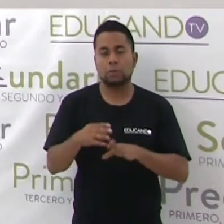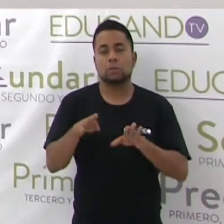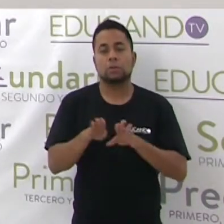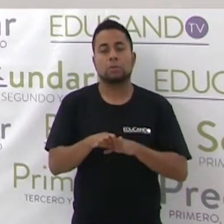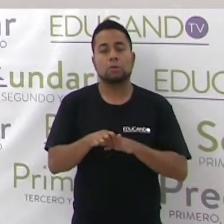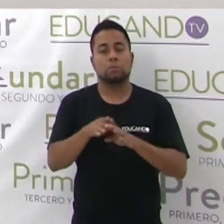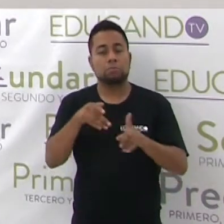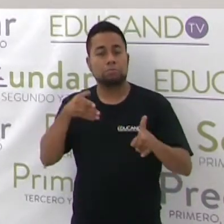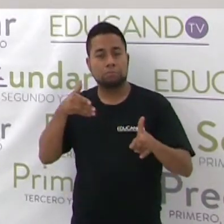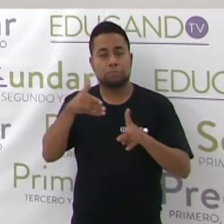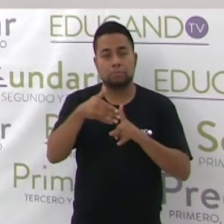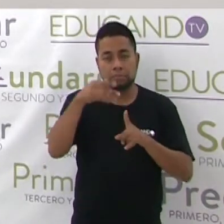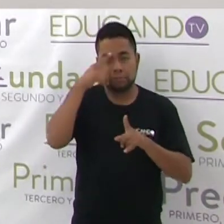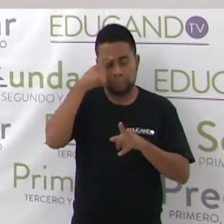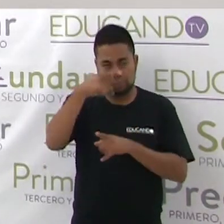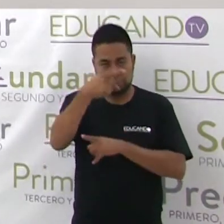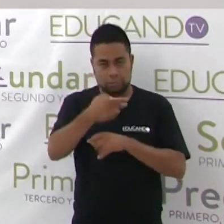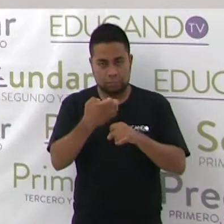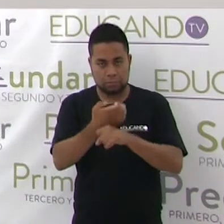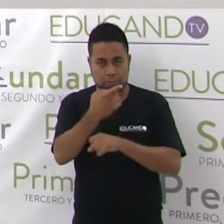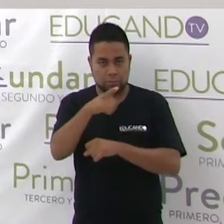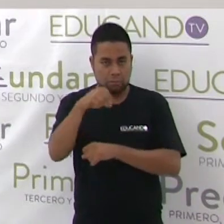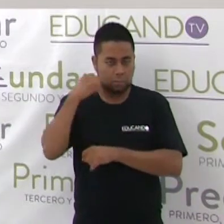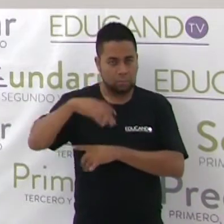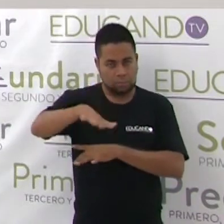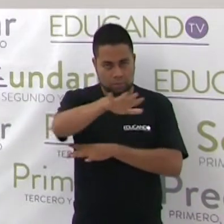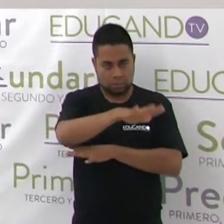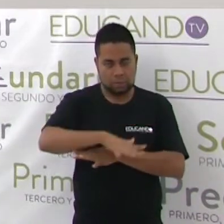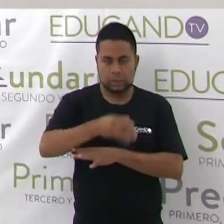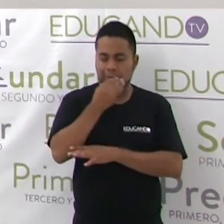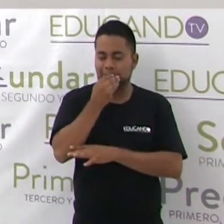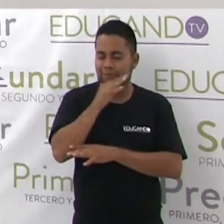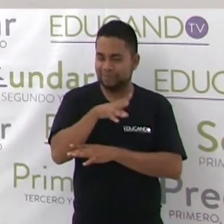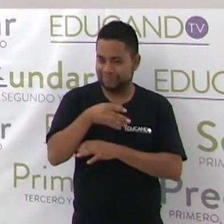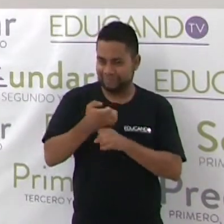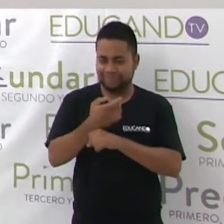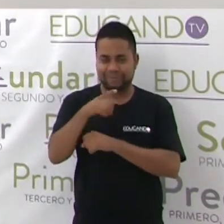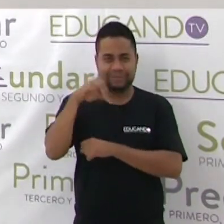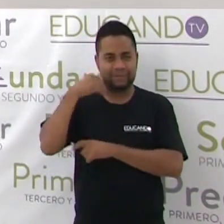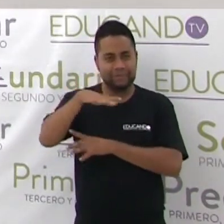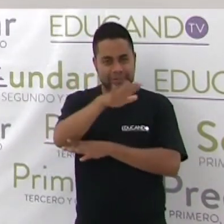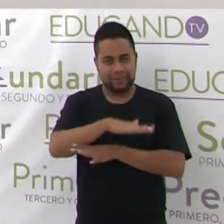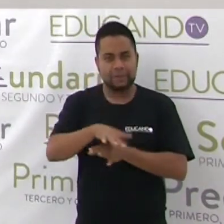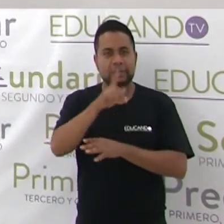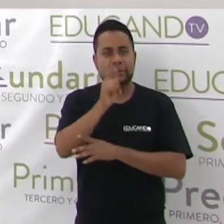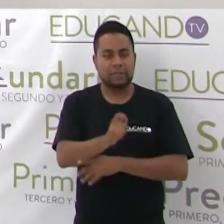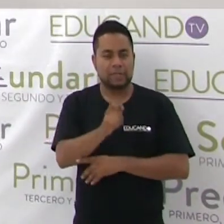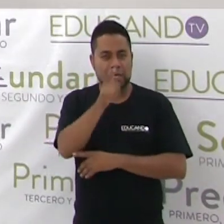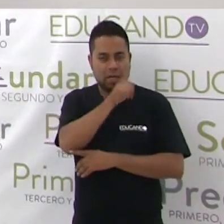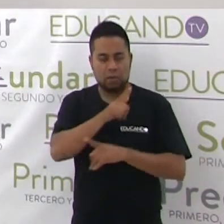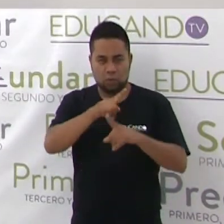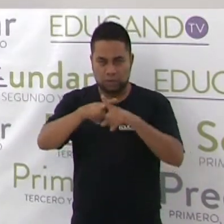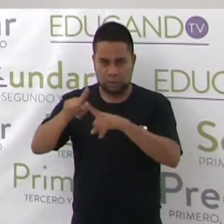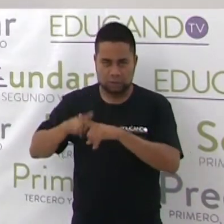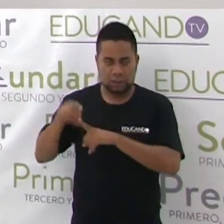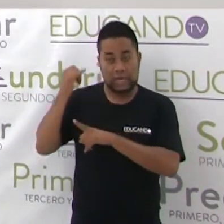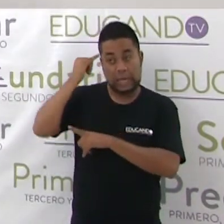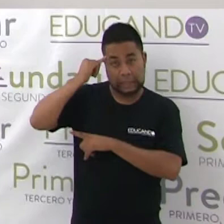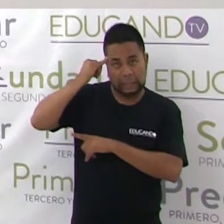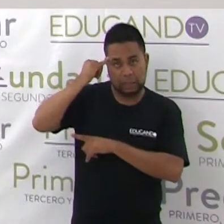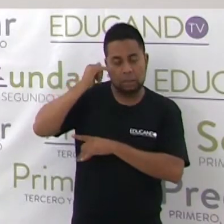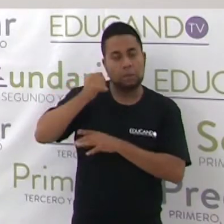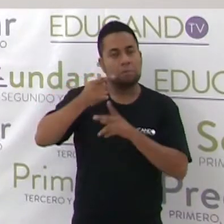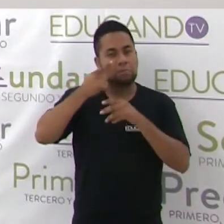vamos a enfocar en las lenguas de nuestro estado, de nuestro bello estado de Oaxaca. Bien, por principio vamos